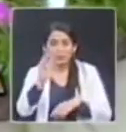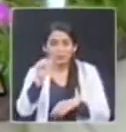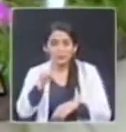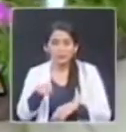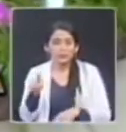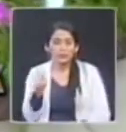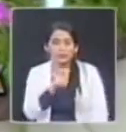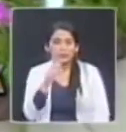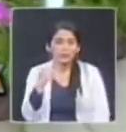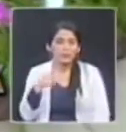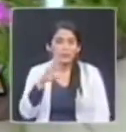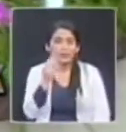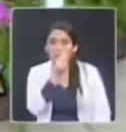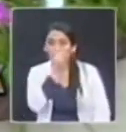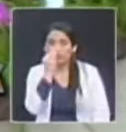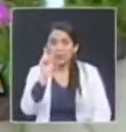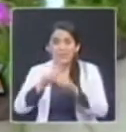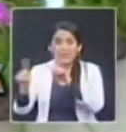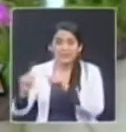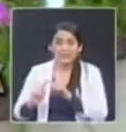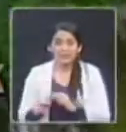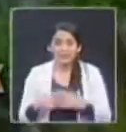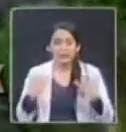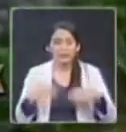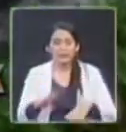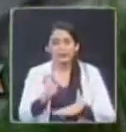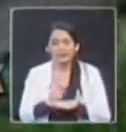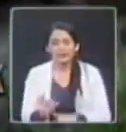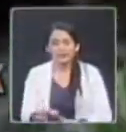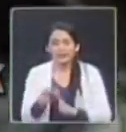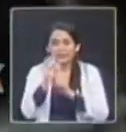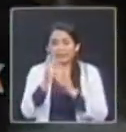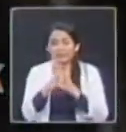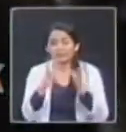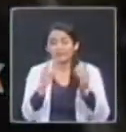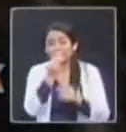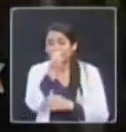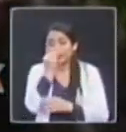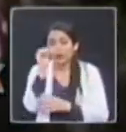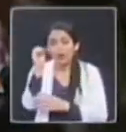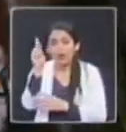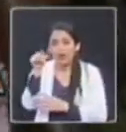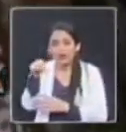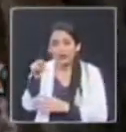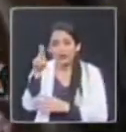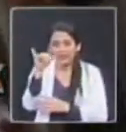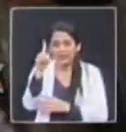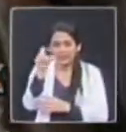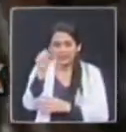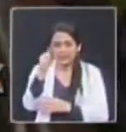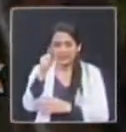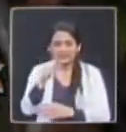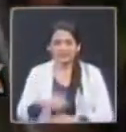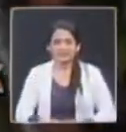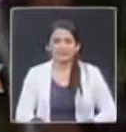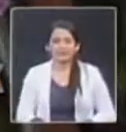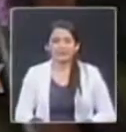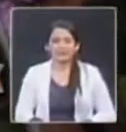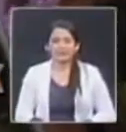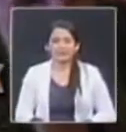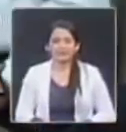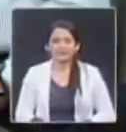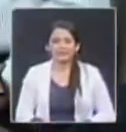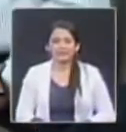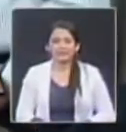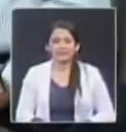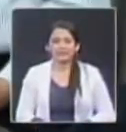4.200 especies, lo que nos convierte en uno de los países más ricos en orquídeas. Kiatan, que es uno de